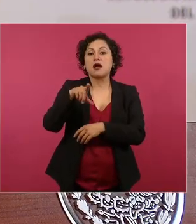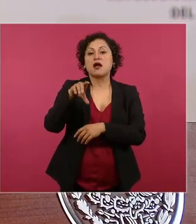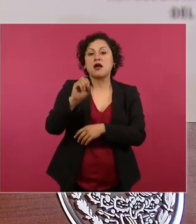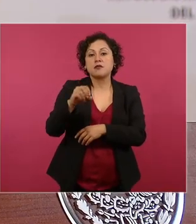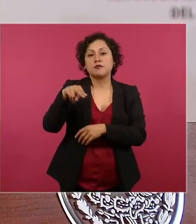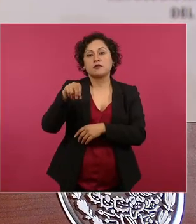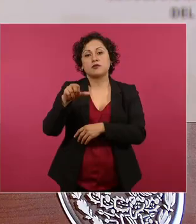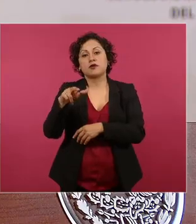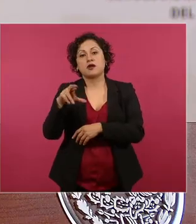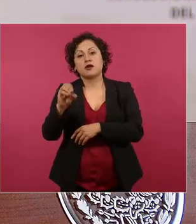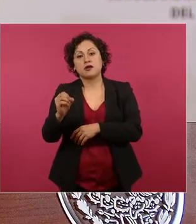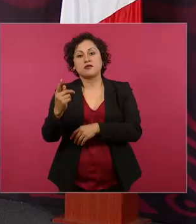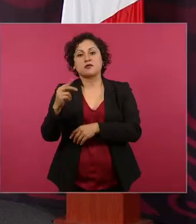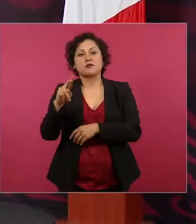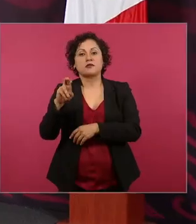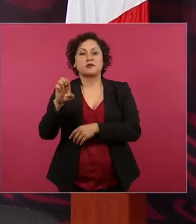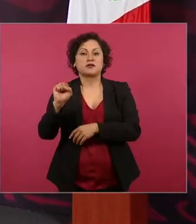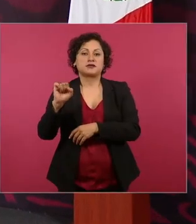narcopresidente.